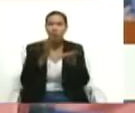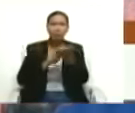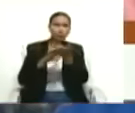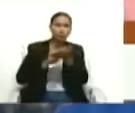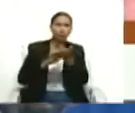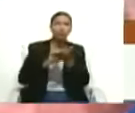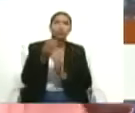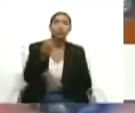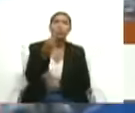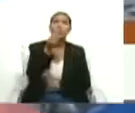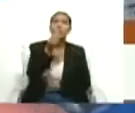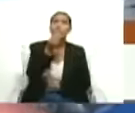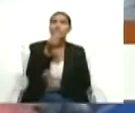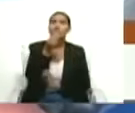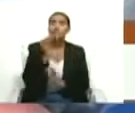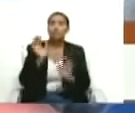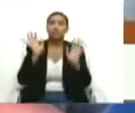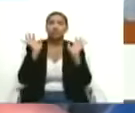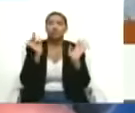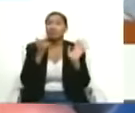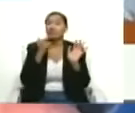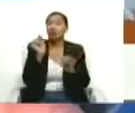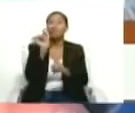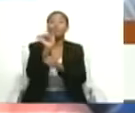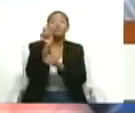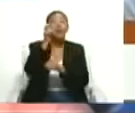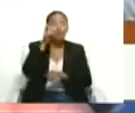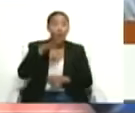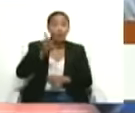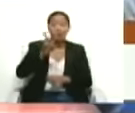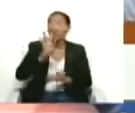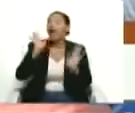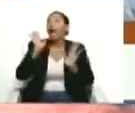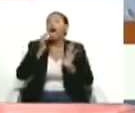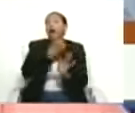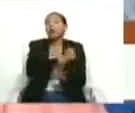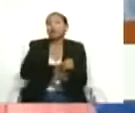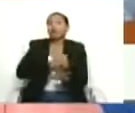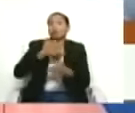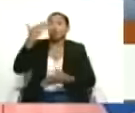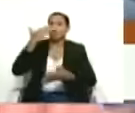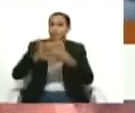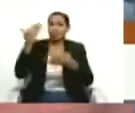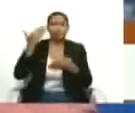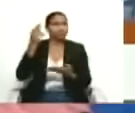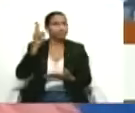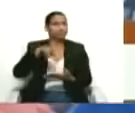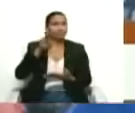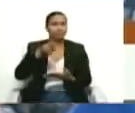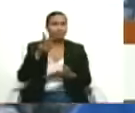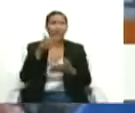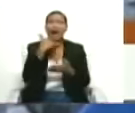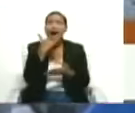te lo resuelve, nos bloquearon. Qué mala suerte, vale. ¿Ustedes escucharon eso? ¿O escucharon un presidente